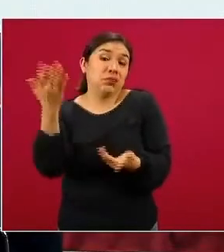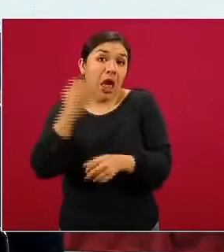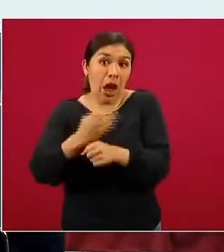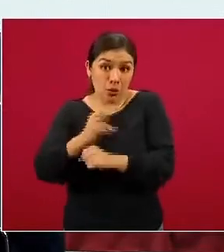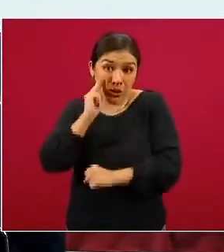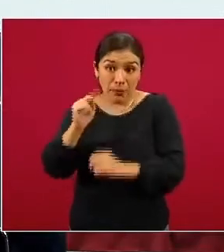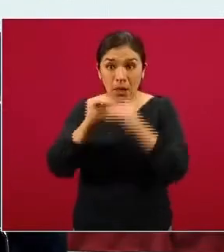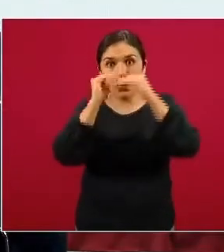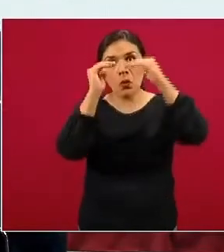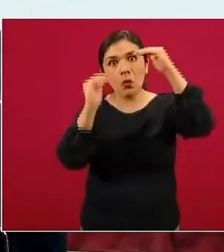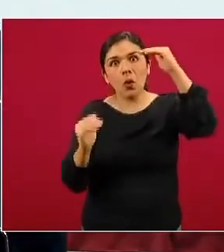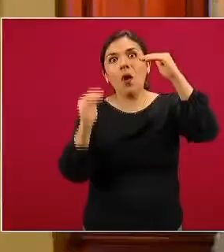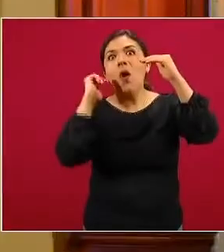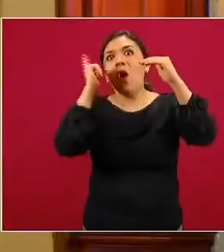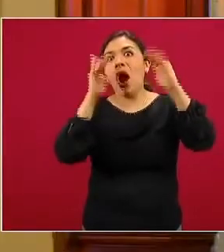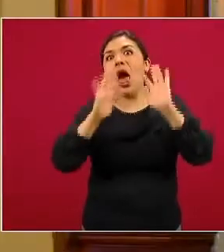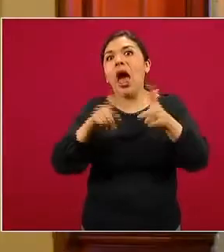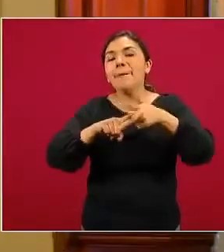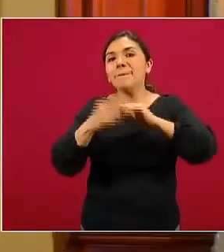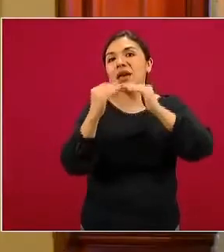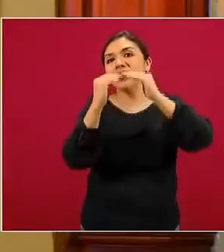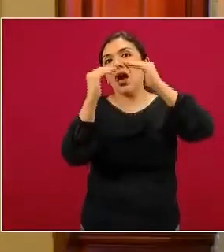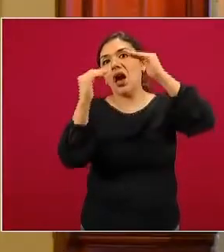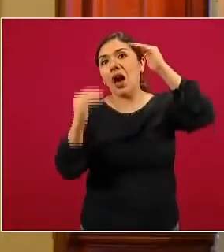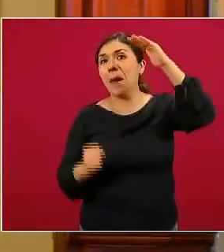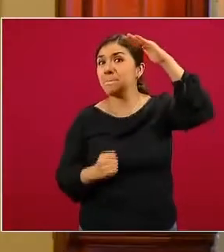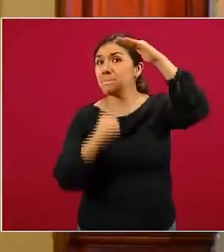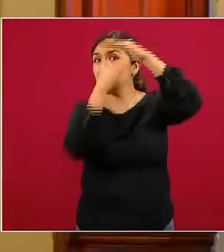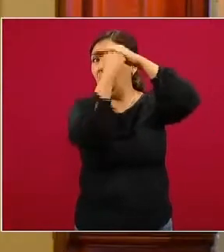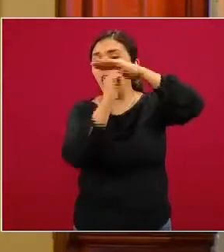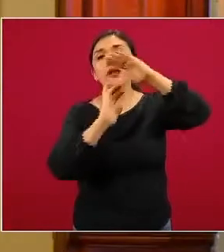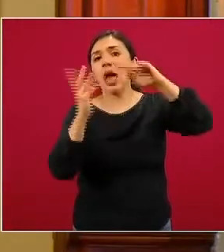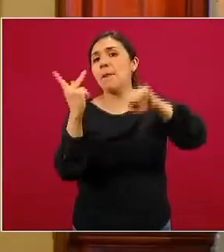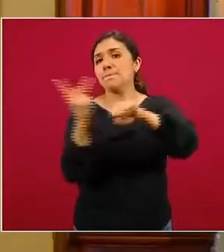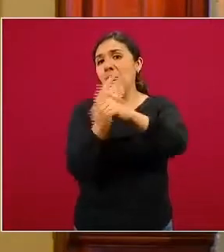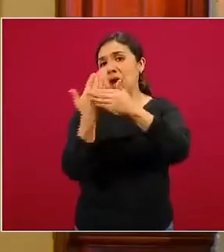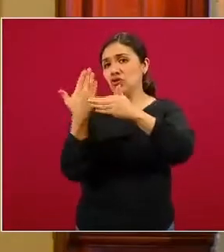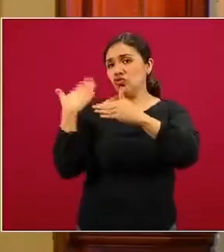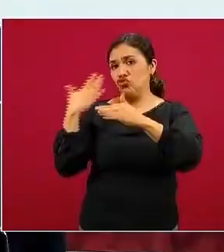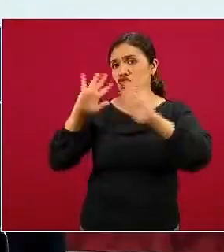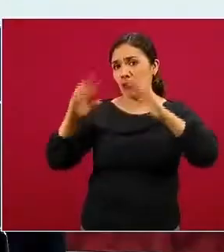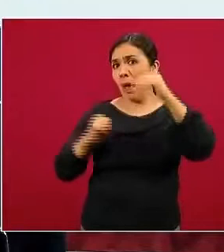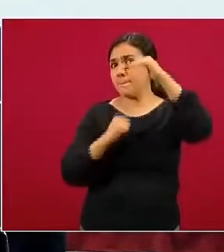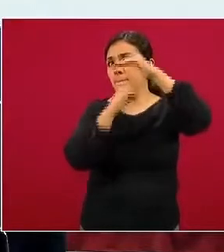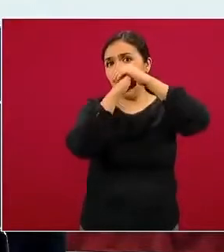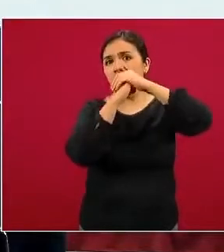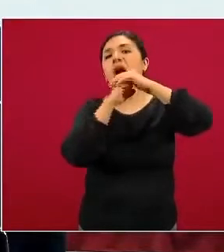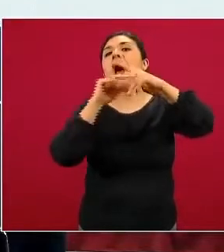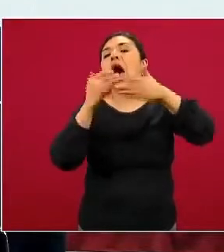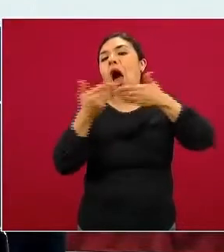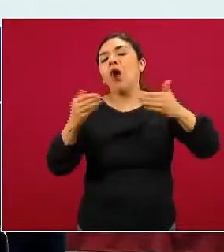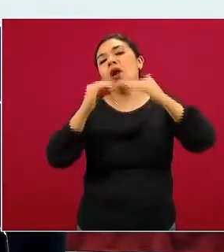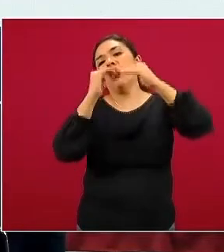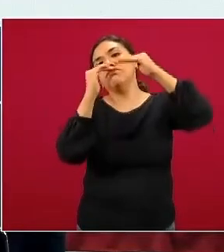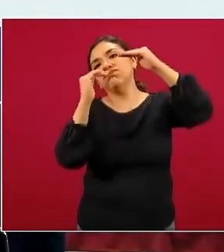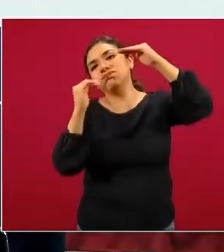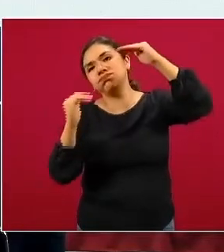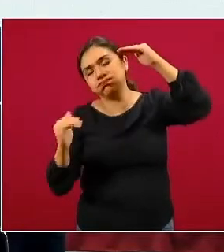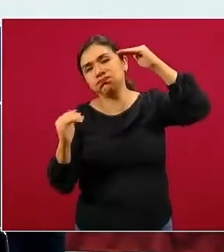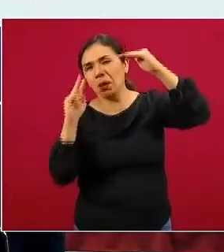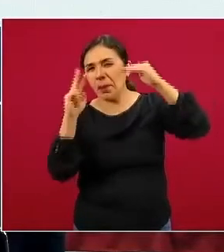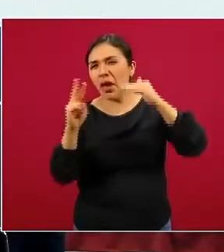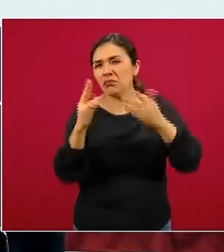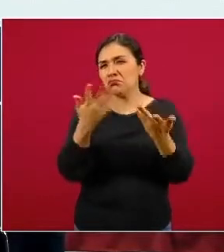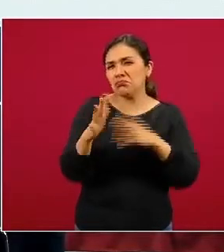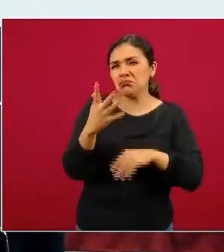vemos hasta este momento es que ese ACME, ese pico máximo en la India pudiera haberse alcanzado entre la segunda y la tercera